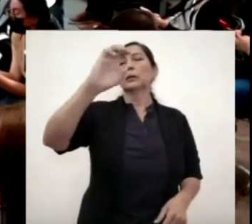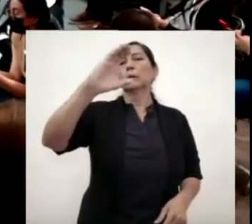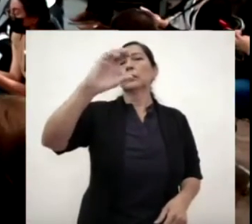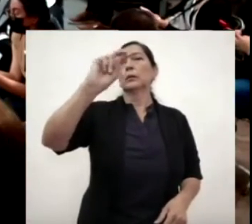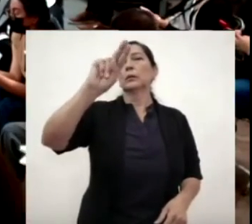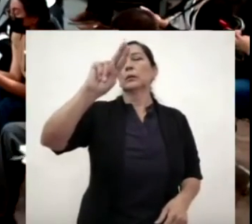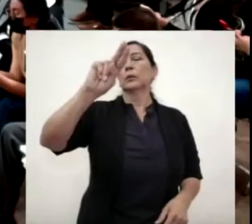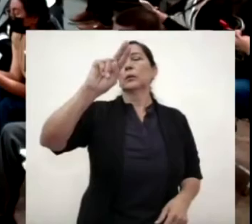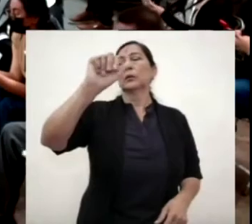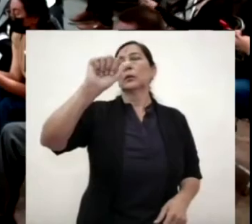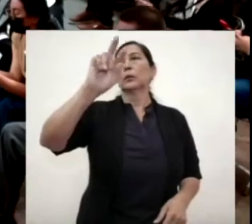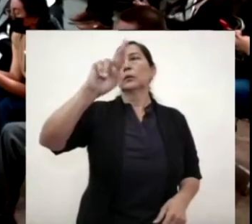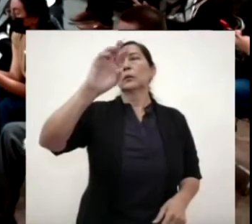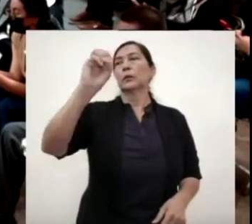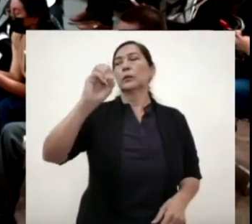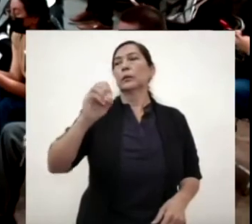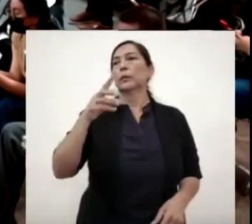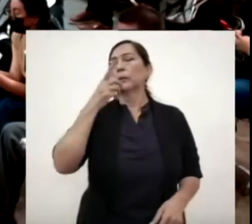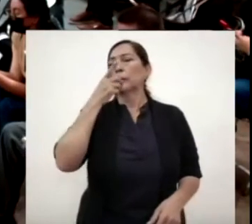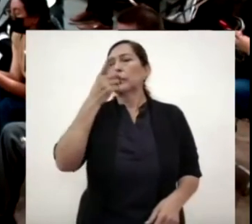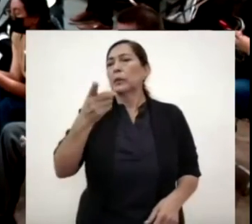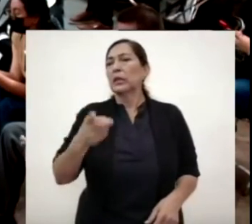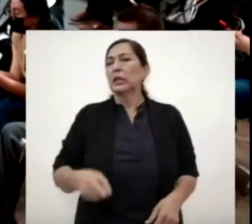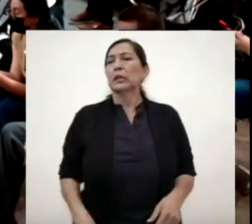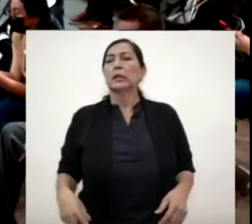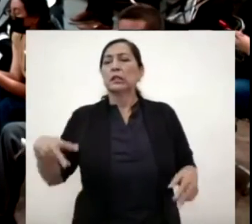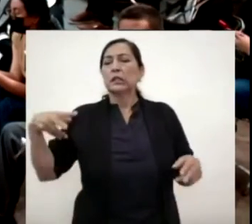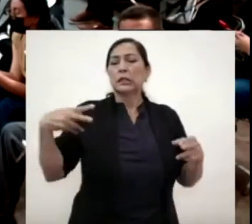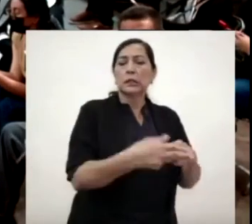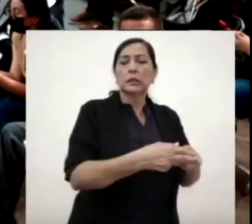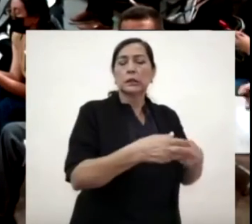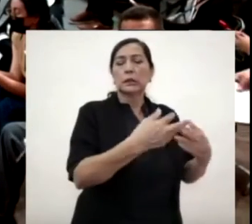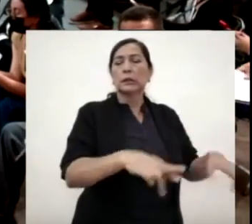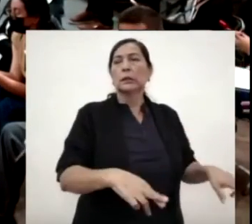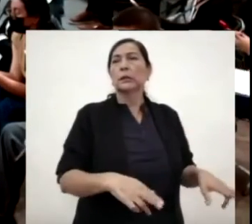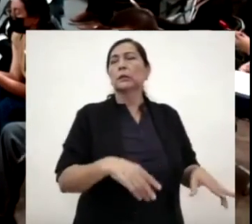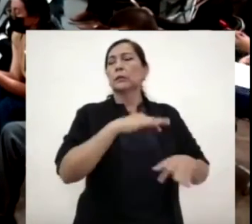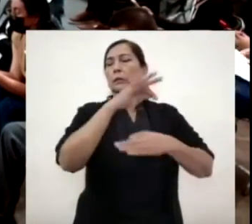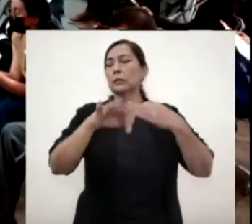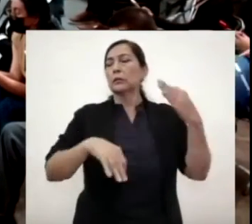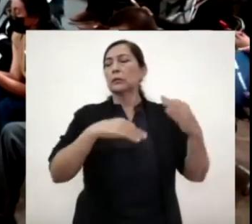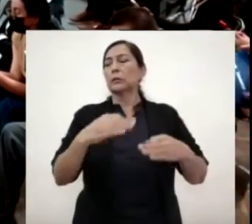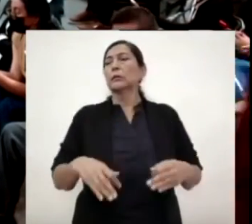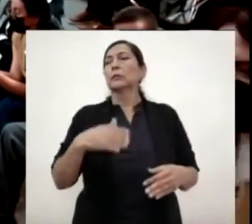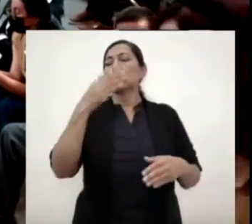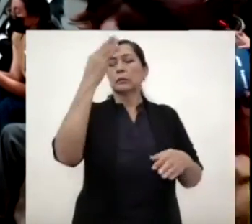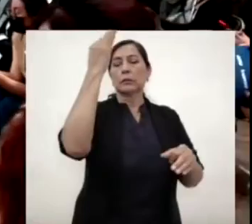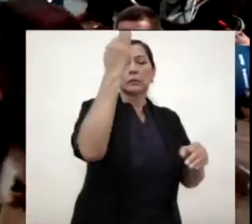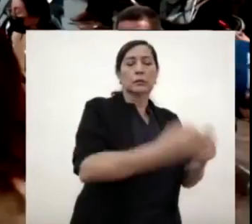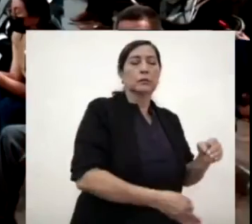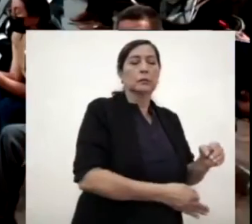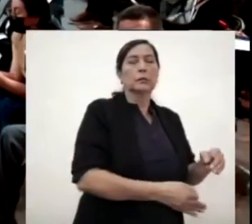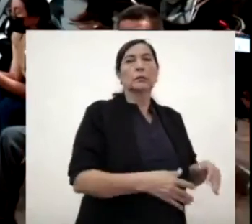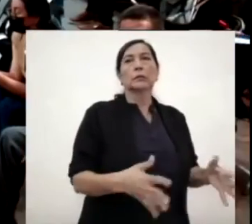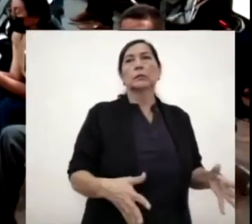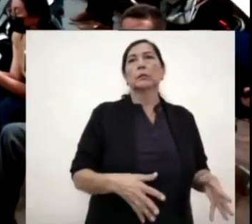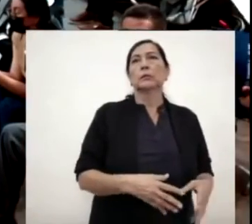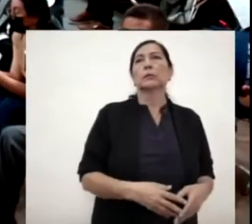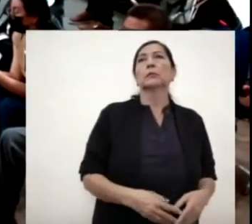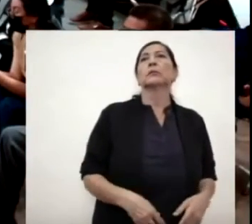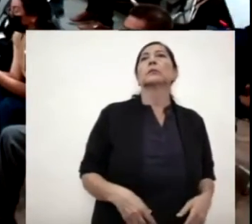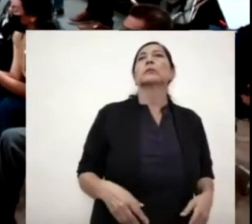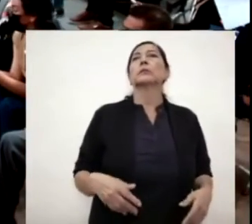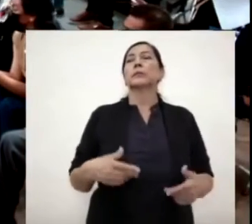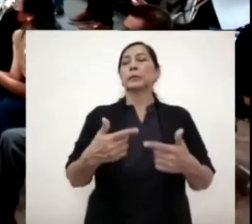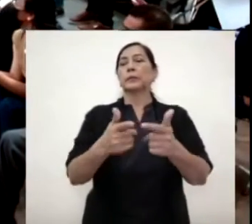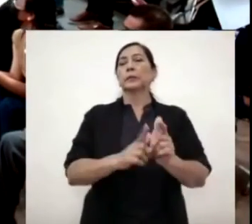cualquier pacto con delincuentes. ¿Cuáles cortaron? Y si tenía conocimiento de cuando ustedes llegaron al poder, ¿qué otros pactos había?